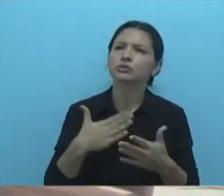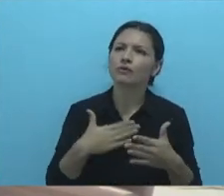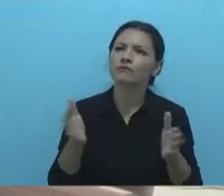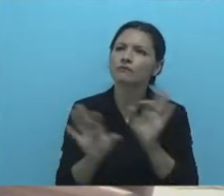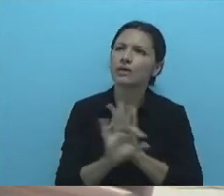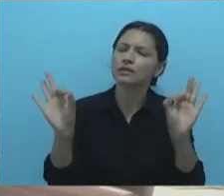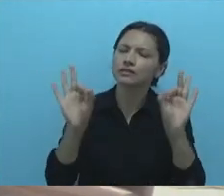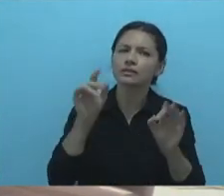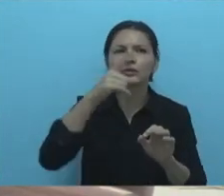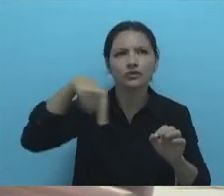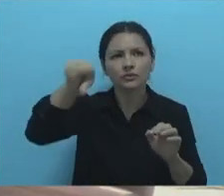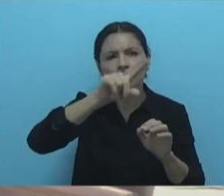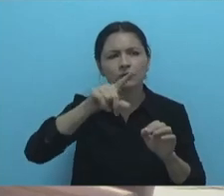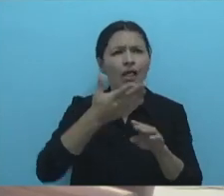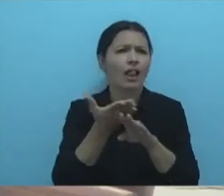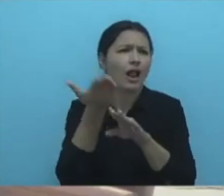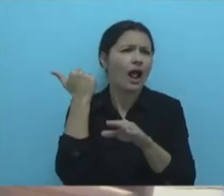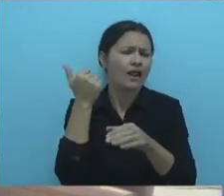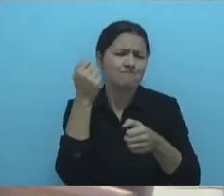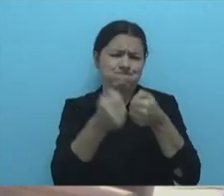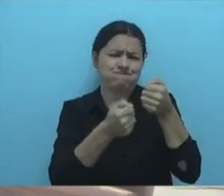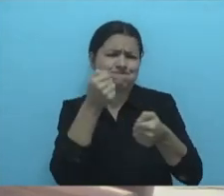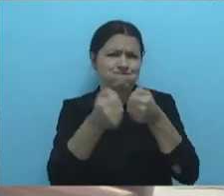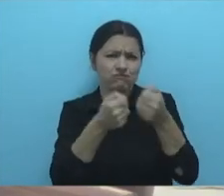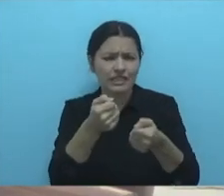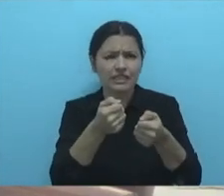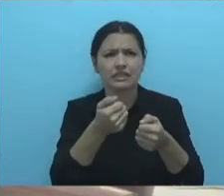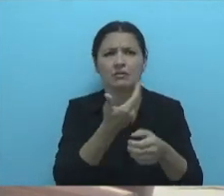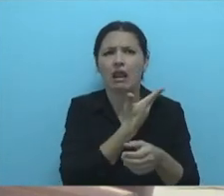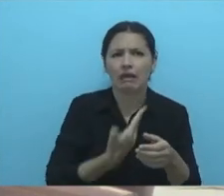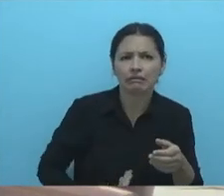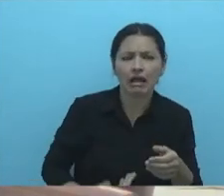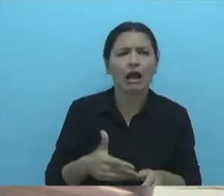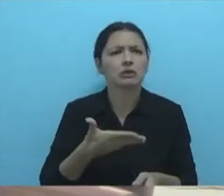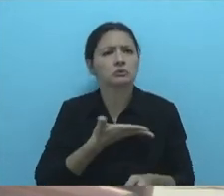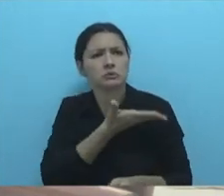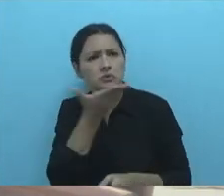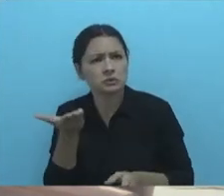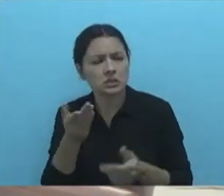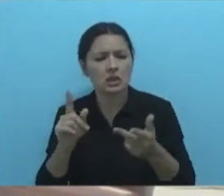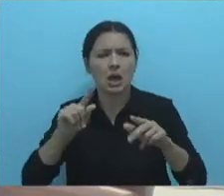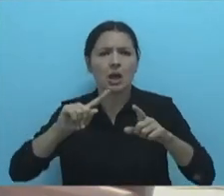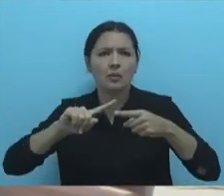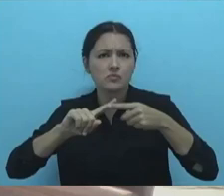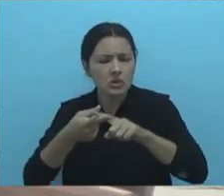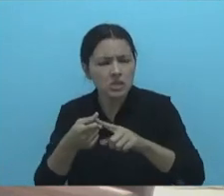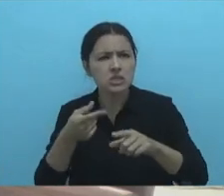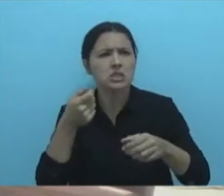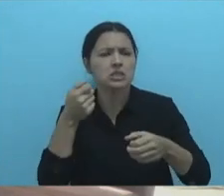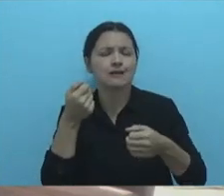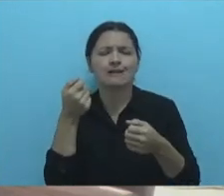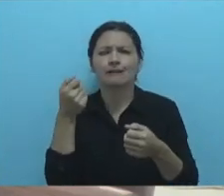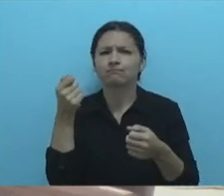porque han sido Víctimas de la violencia de la violencia del estado de la violencia de la sociedad y de la violencia política y lo siguen siendo